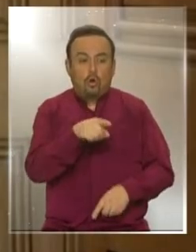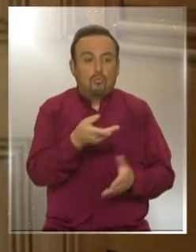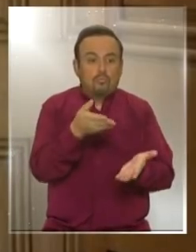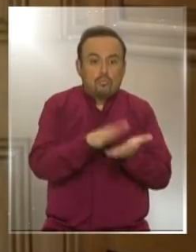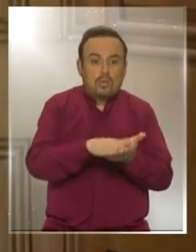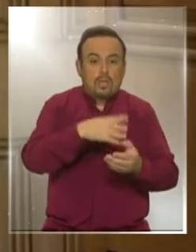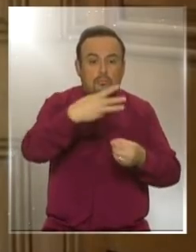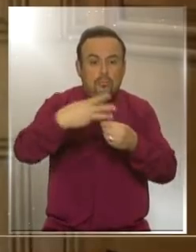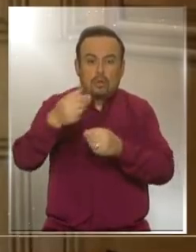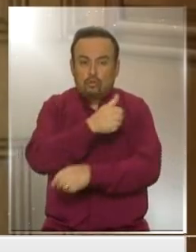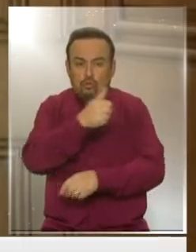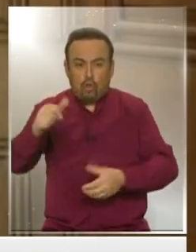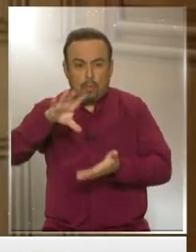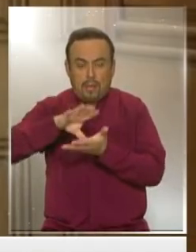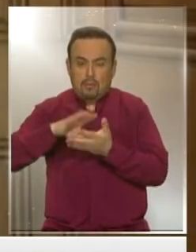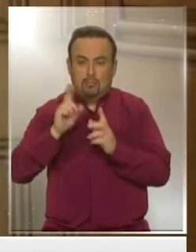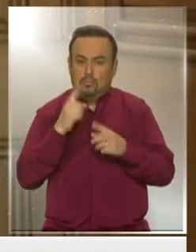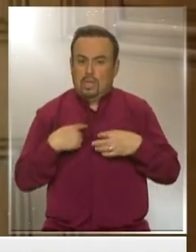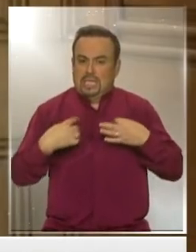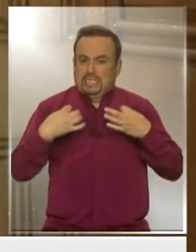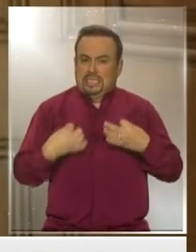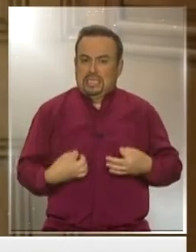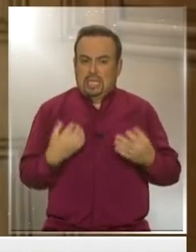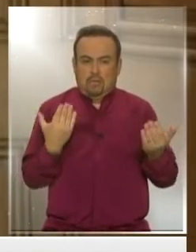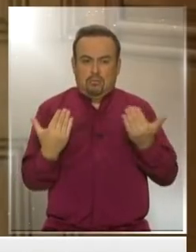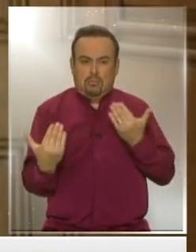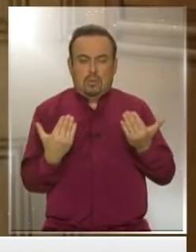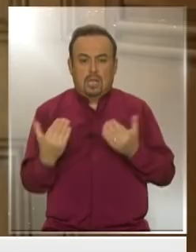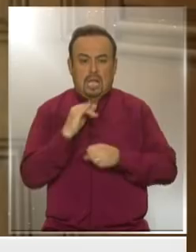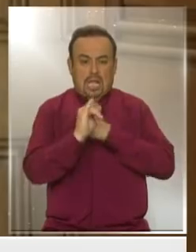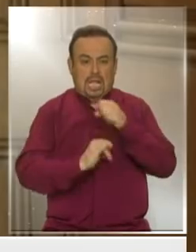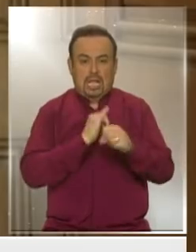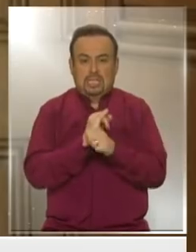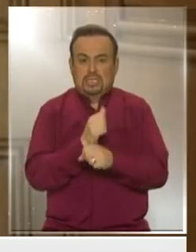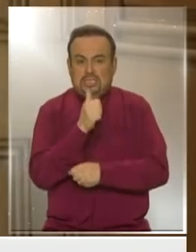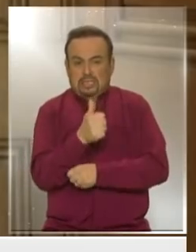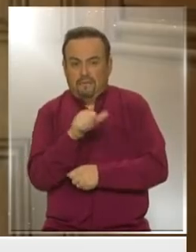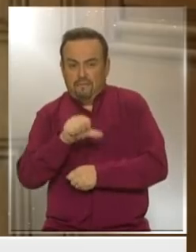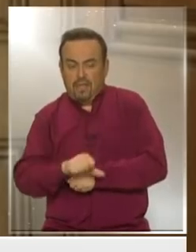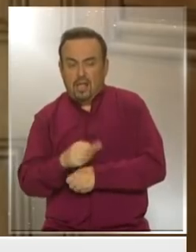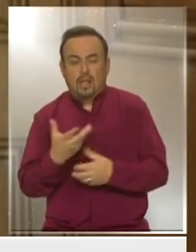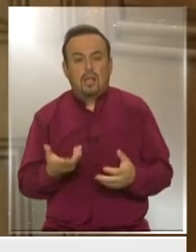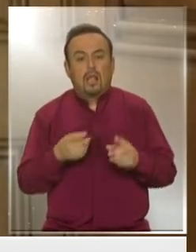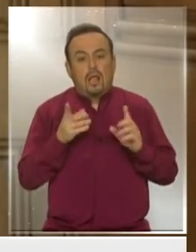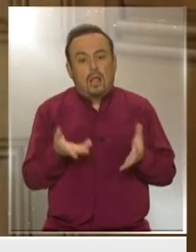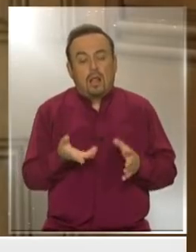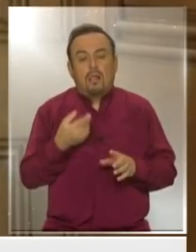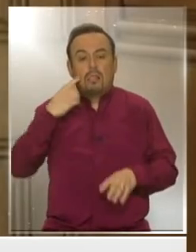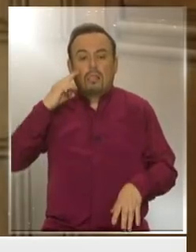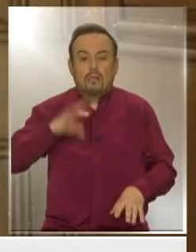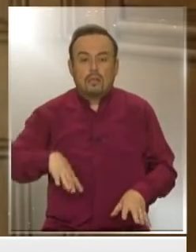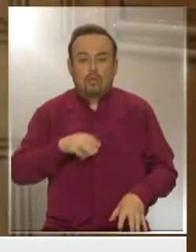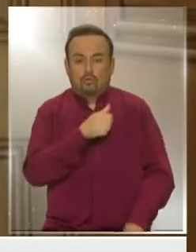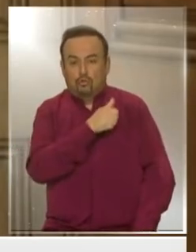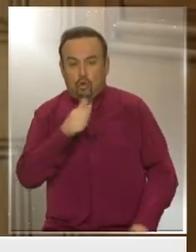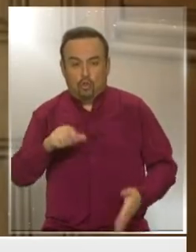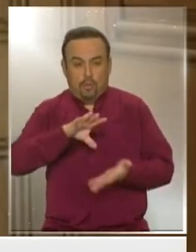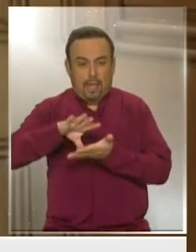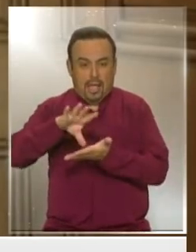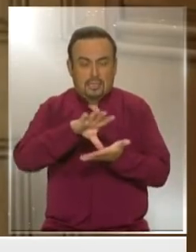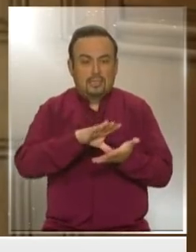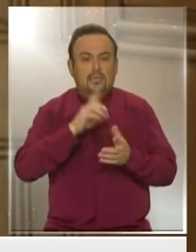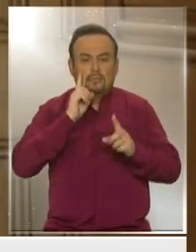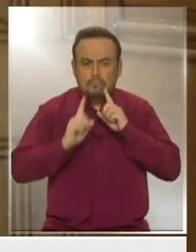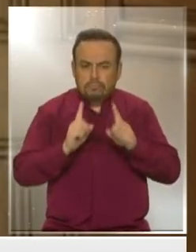países lo hacen, por lo que no estoy seguro si la comparación internacional funciona, al menos hasta que se sepa que todos los países